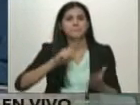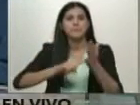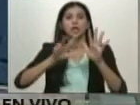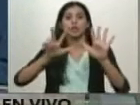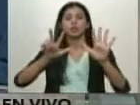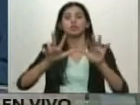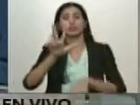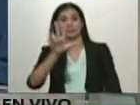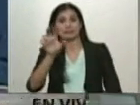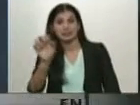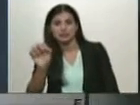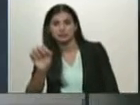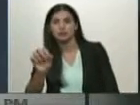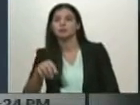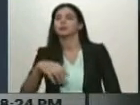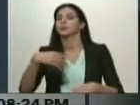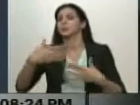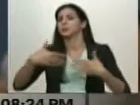1830,